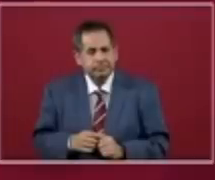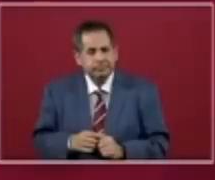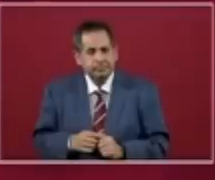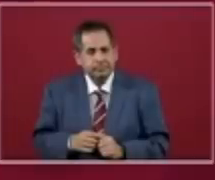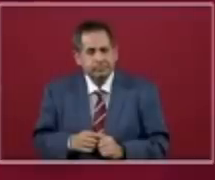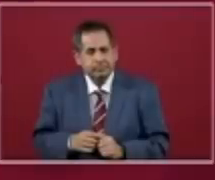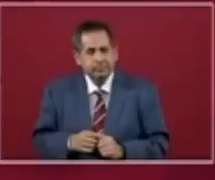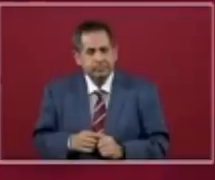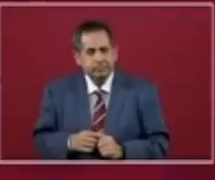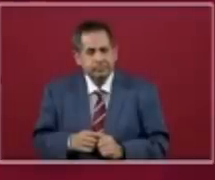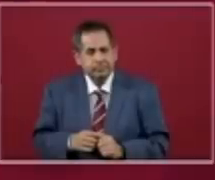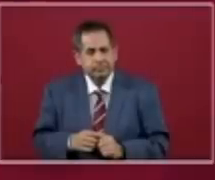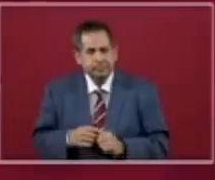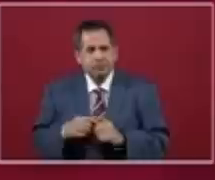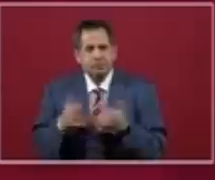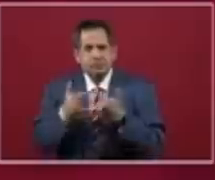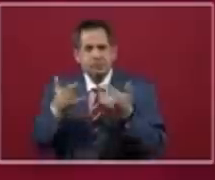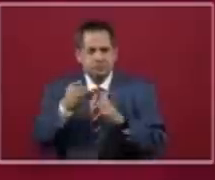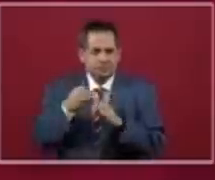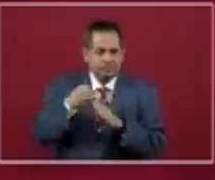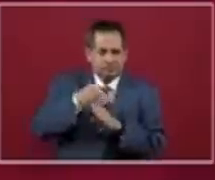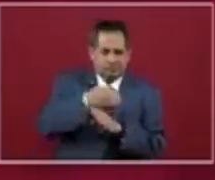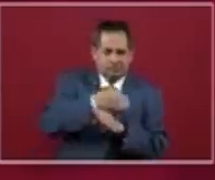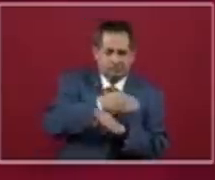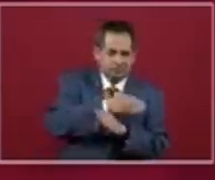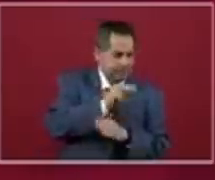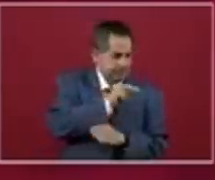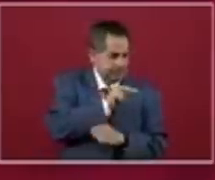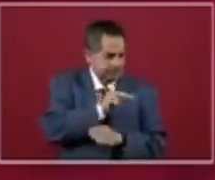los antecedentes,